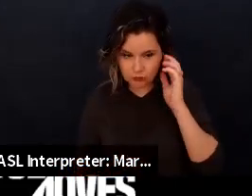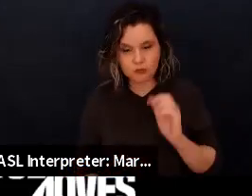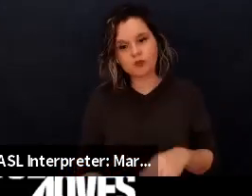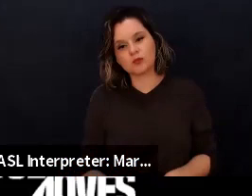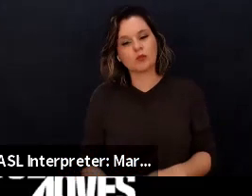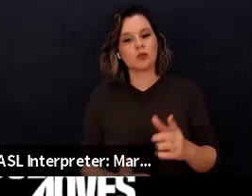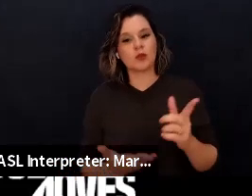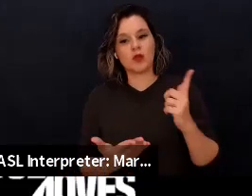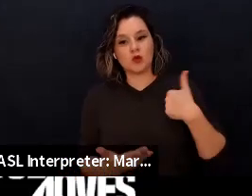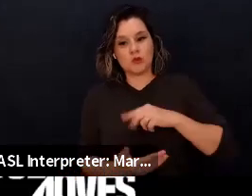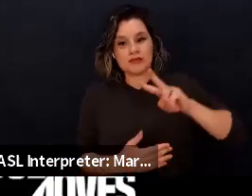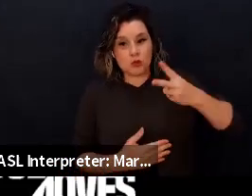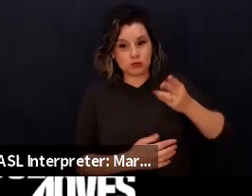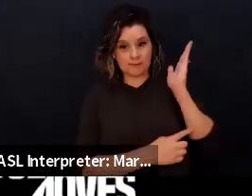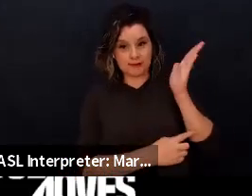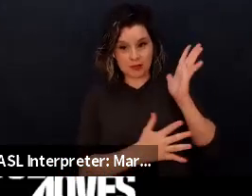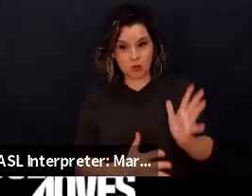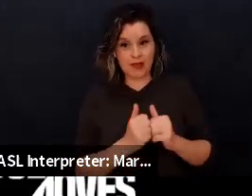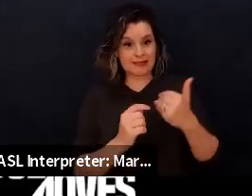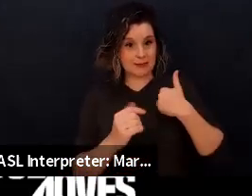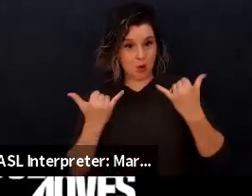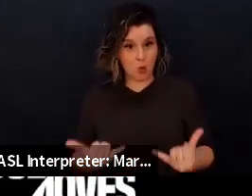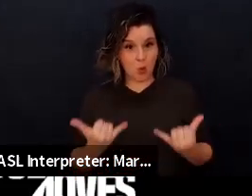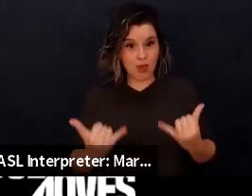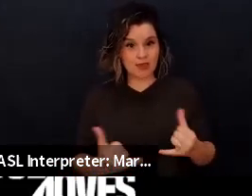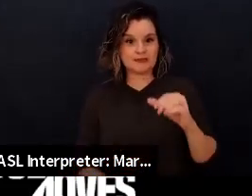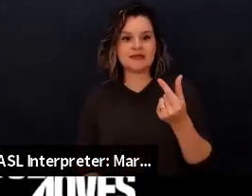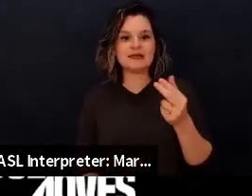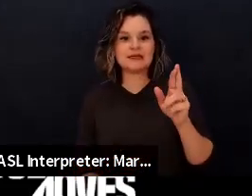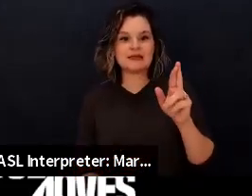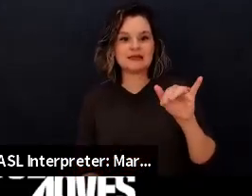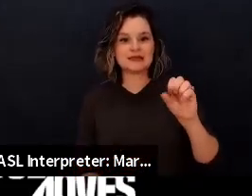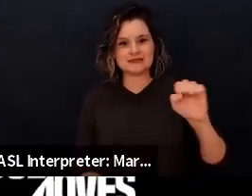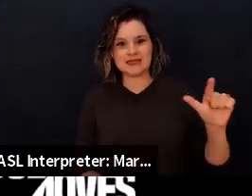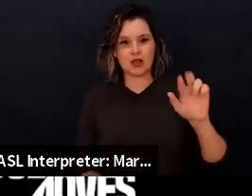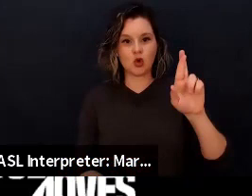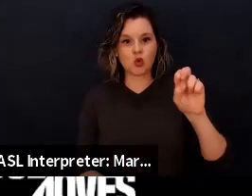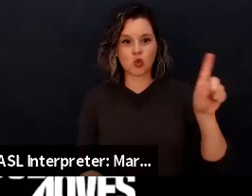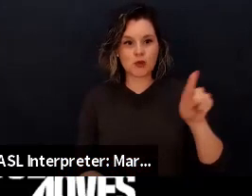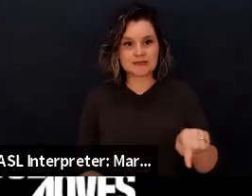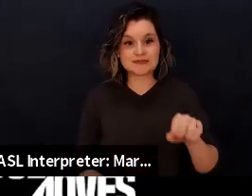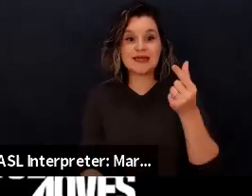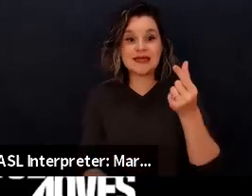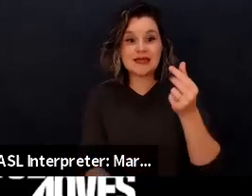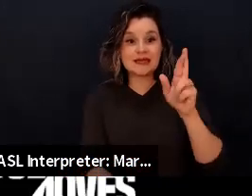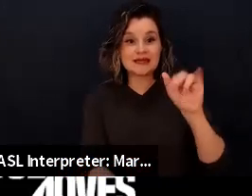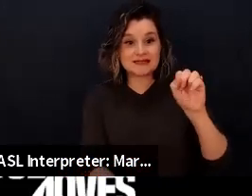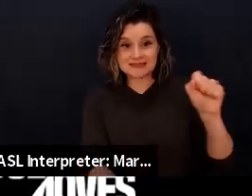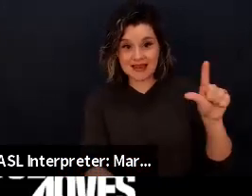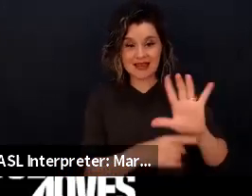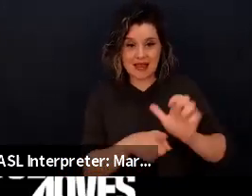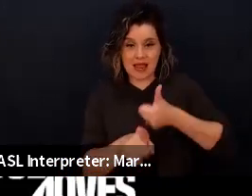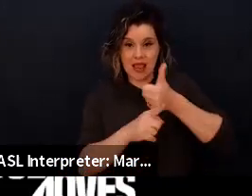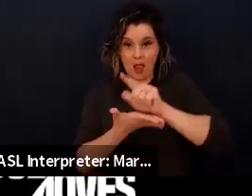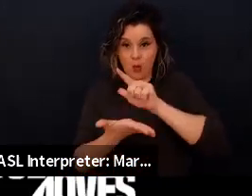Nuestra segunda presentadora que tenemos el día de hoy, Grisel Ruiz. Grisel Ruiz es